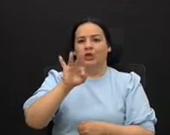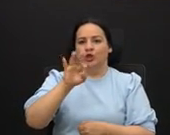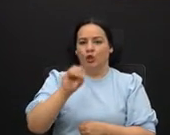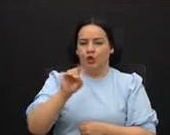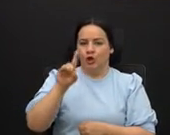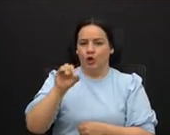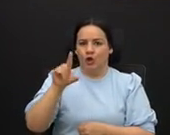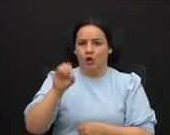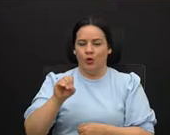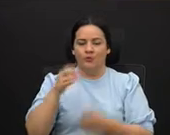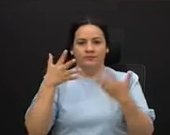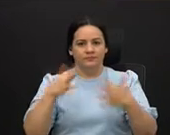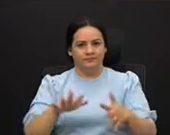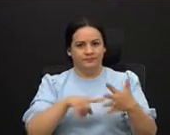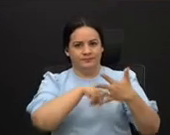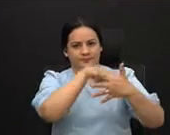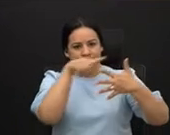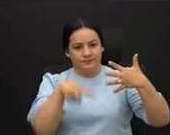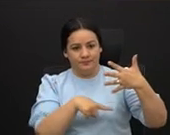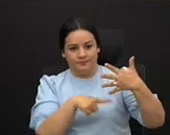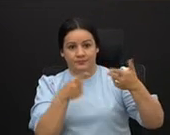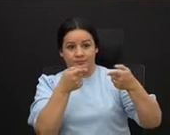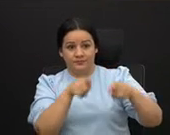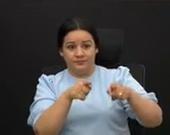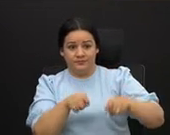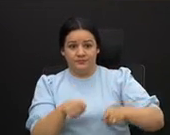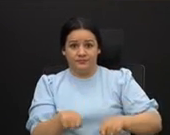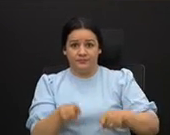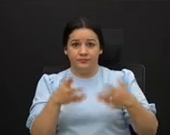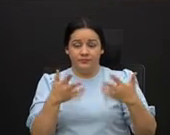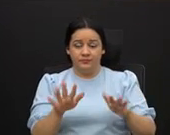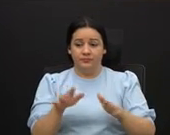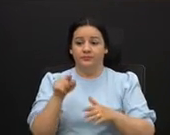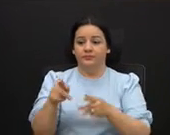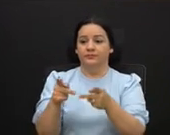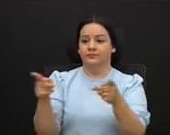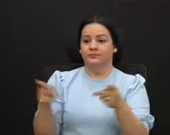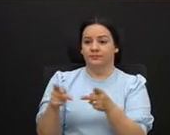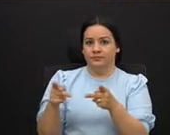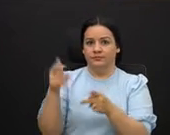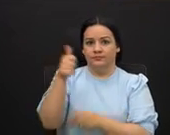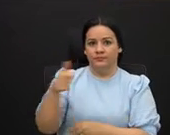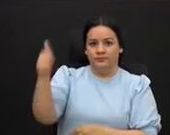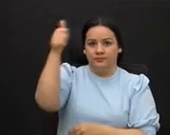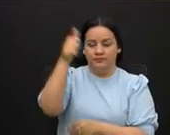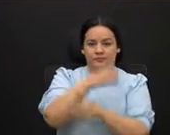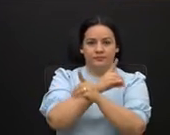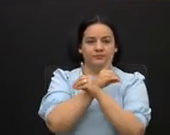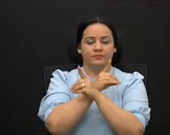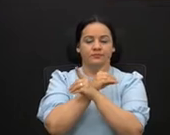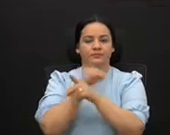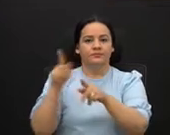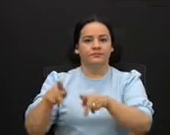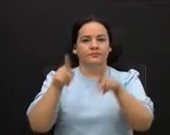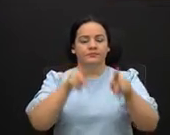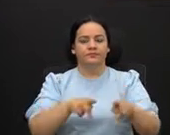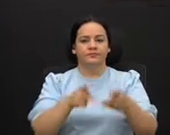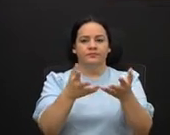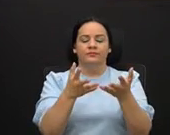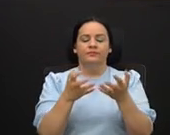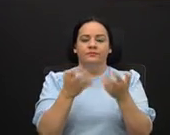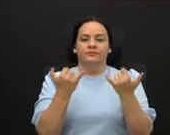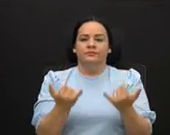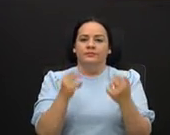Ya conociendo esas causas, la cesión del puesto del jerarca de la Defensoría de los Habitantes, quiero pasar a